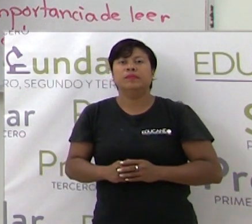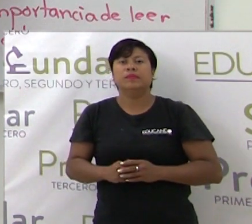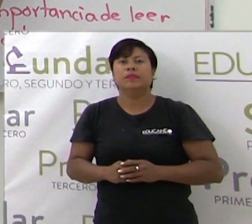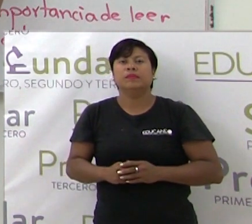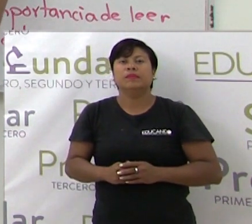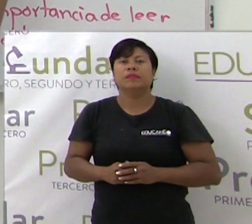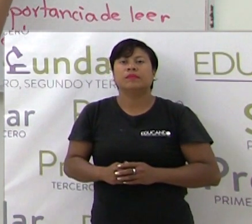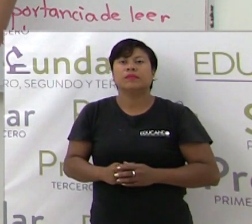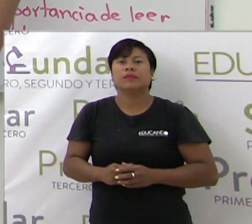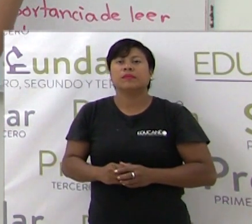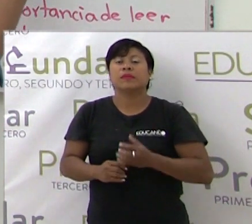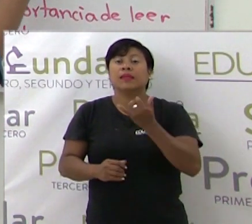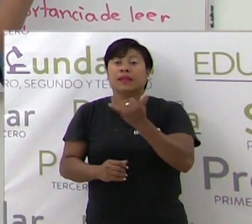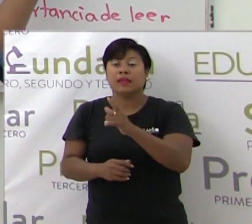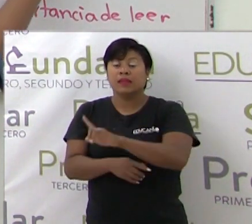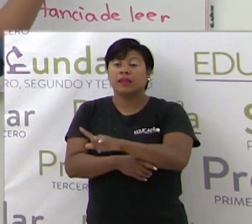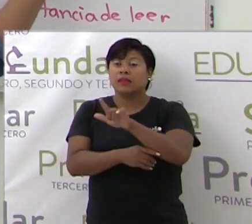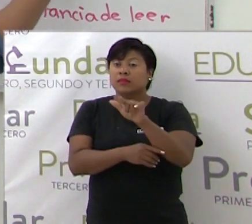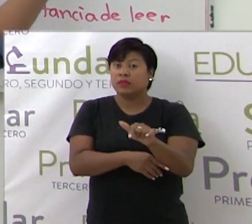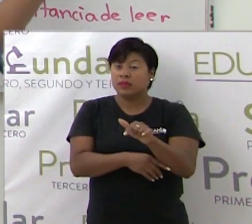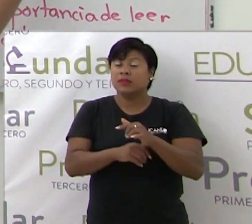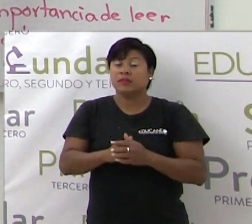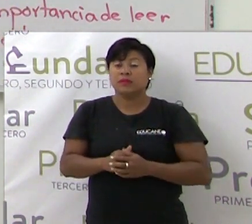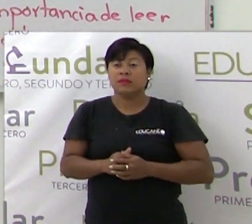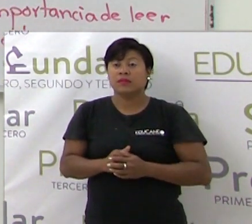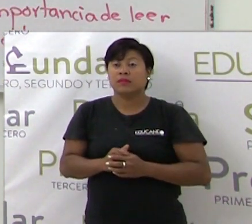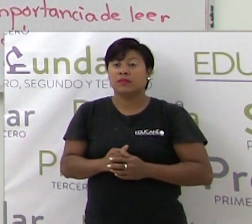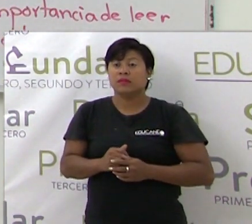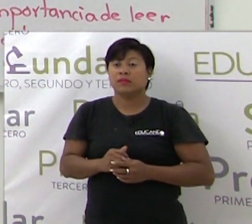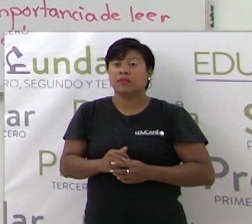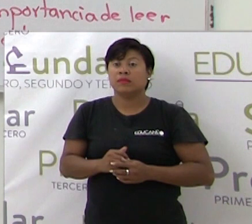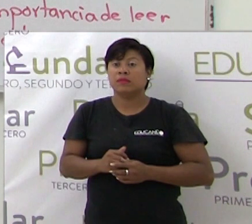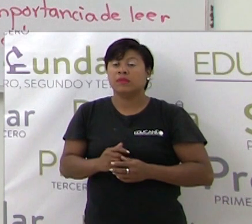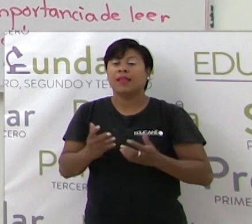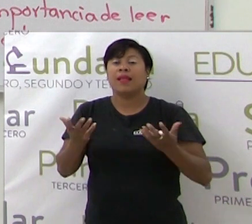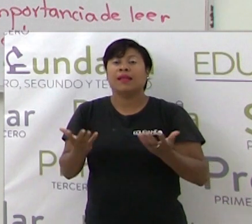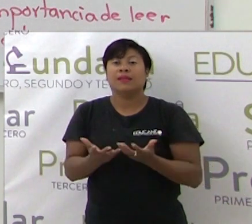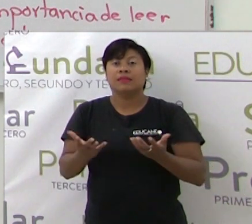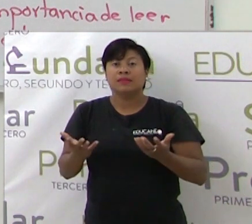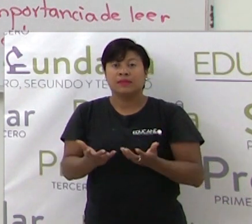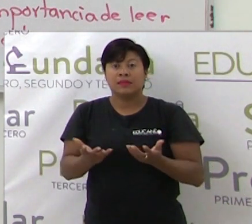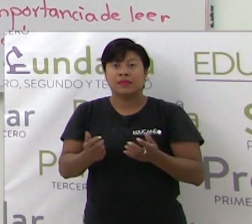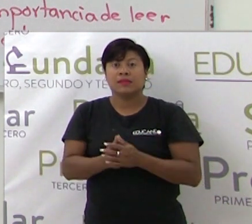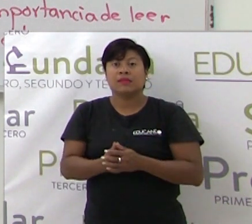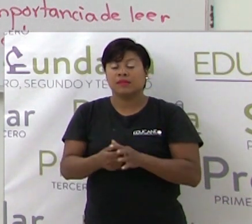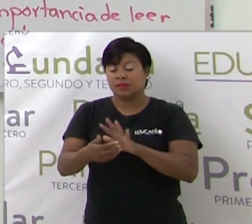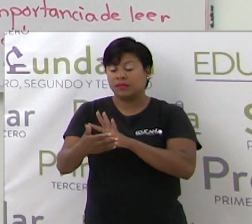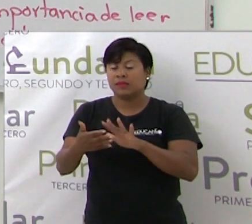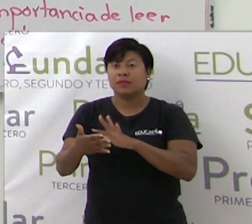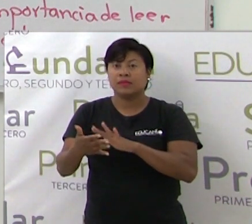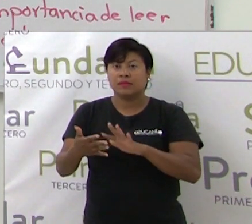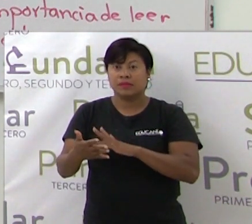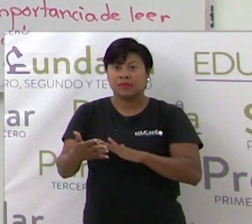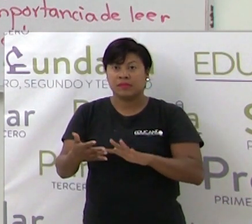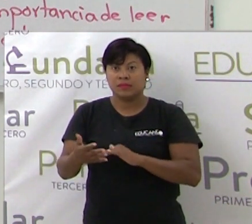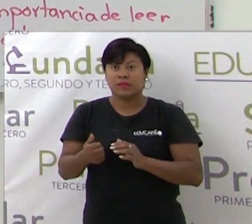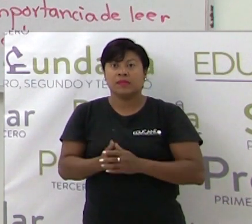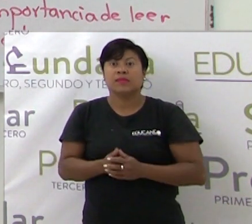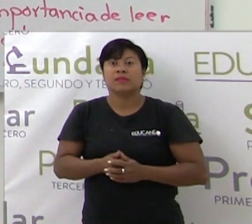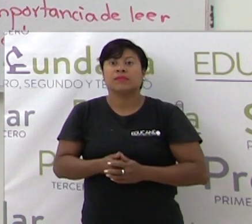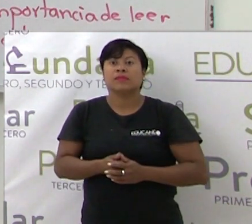los aprendizajes, y después era hacer una lectura